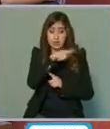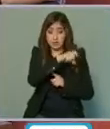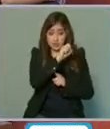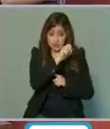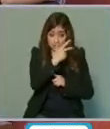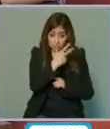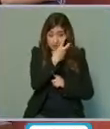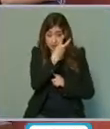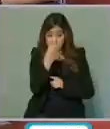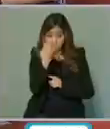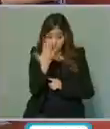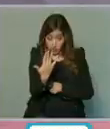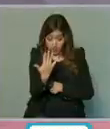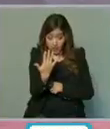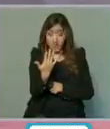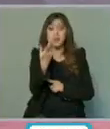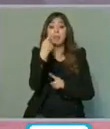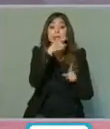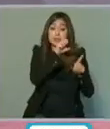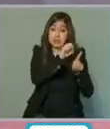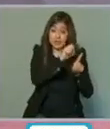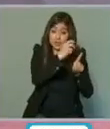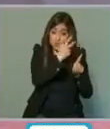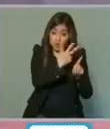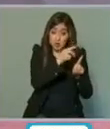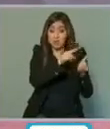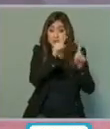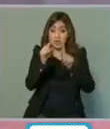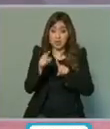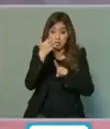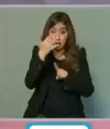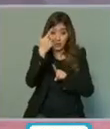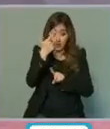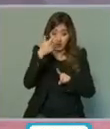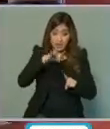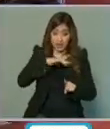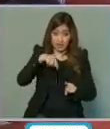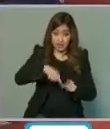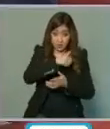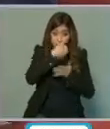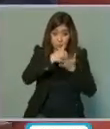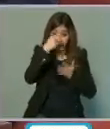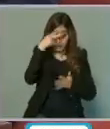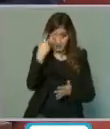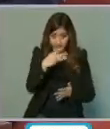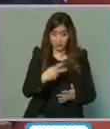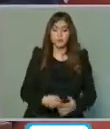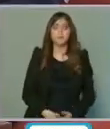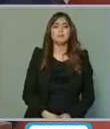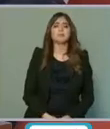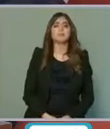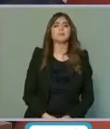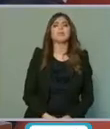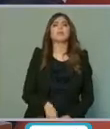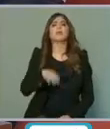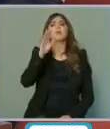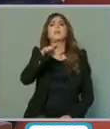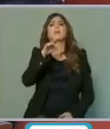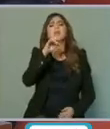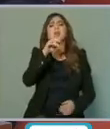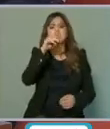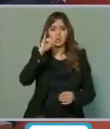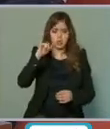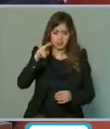350, y de esas 68, 57 se hablan en la Ciudad de México. Oye, Iván, sabemos que hay un